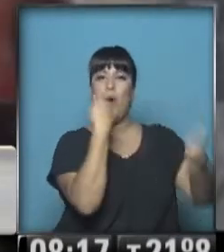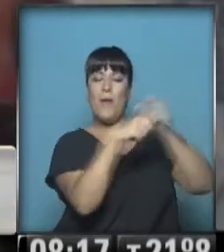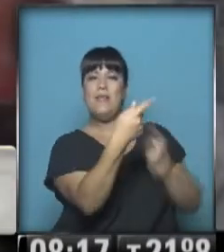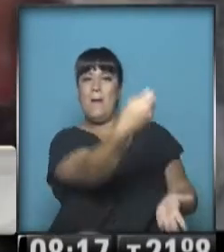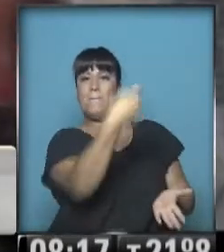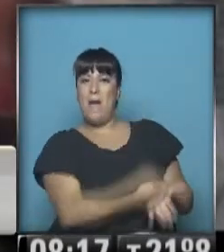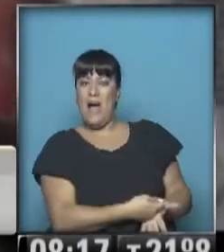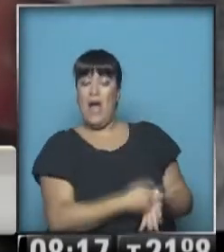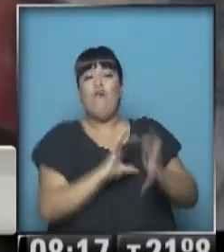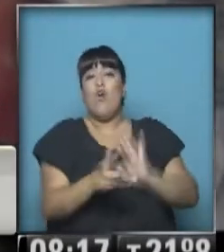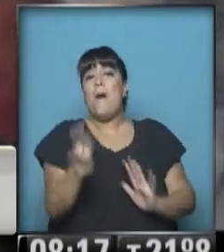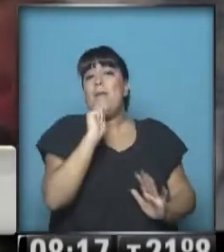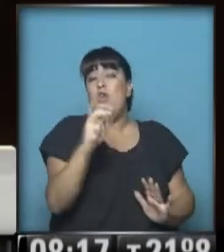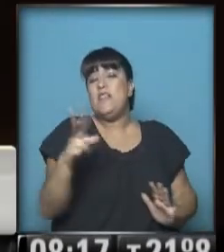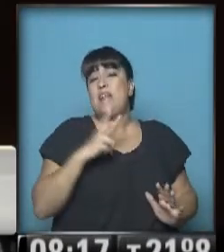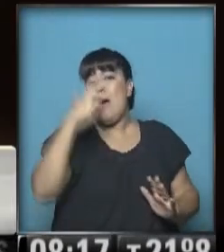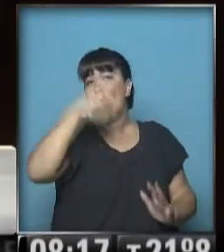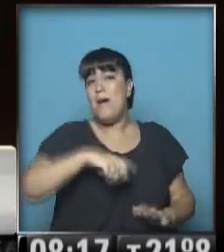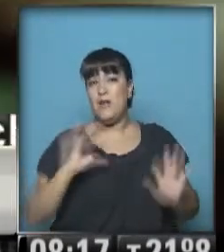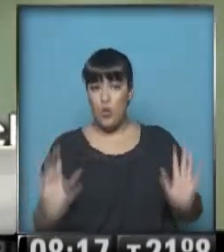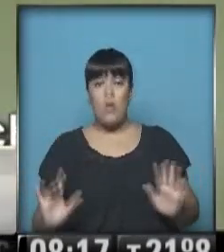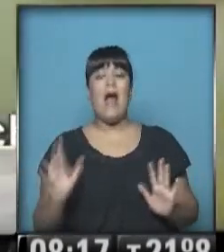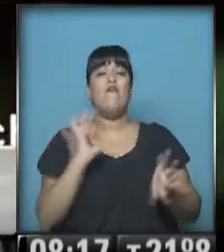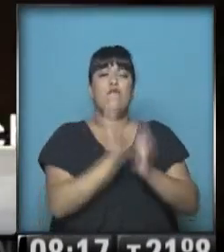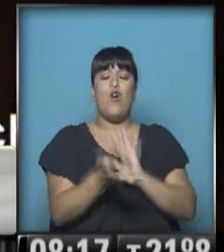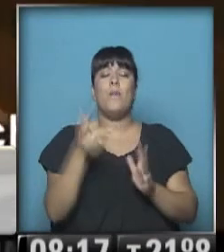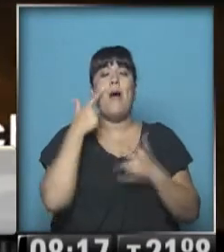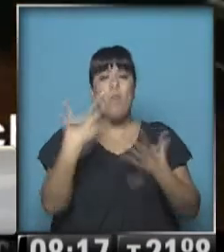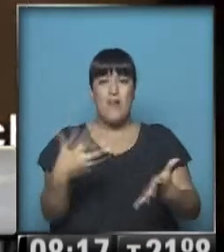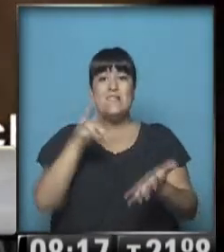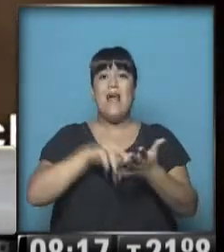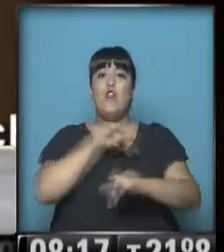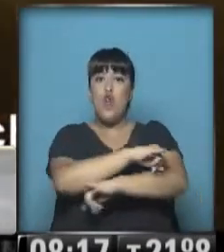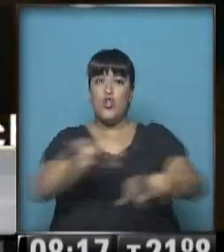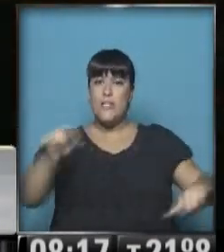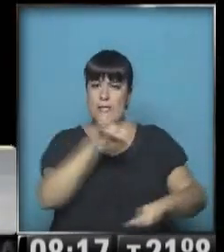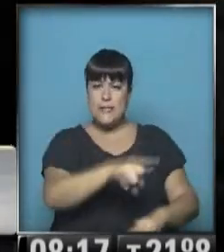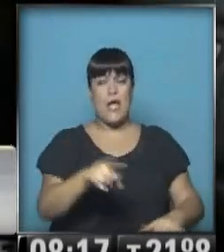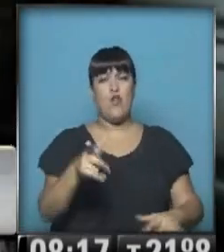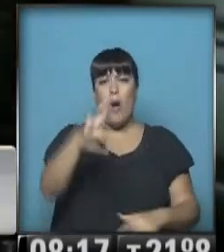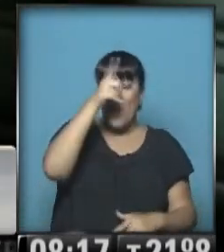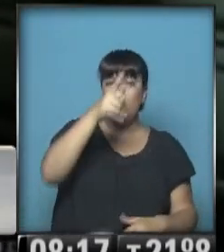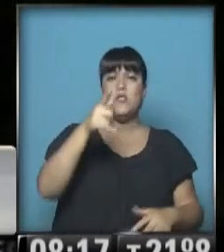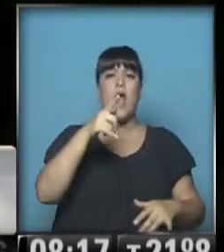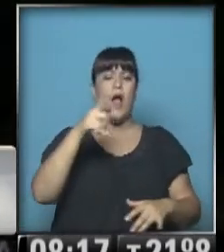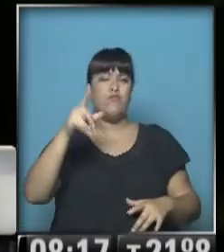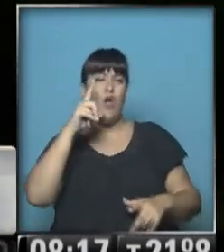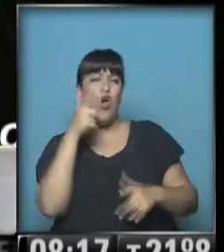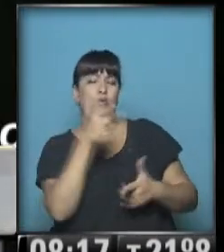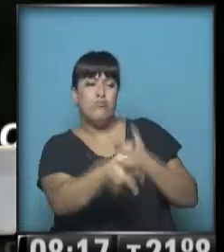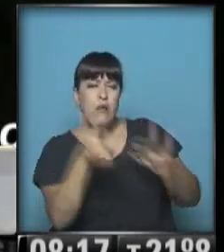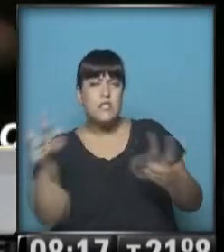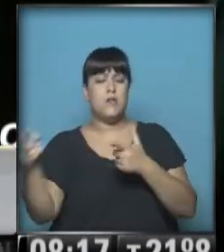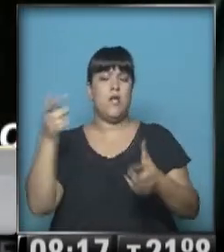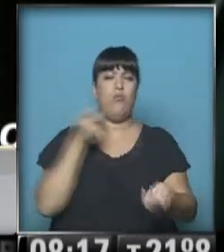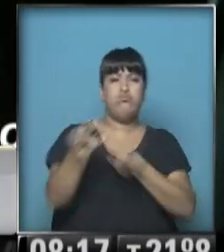independiente. Interesante reflejo del mundo de los noticieros, que cada vez le dan un mayor espacio a los policiales, y del mismo modo hace